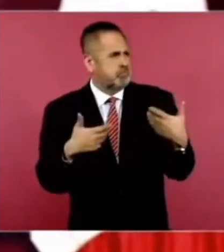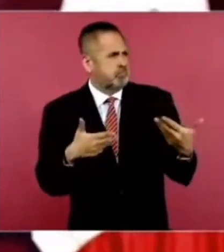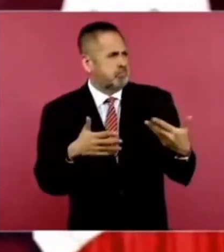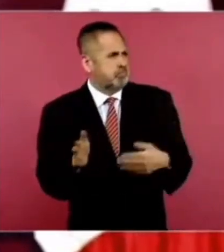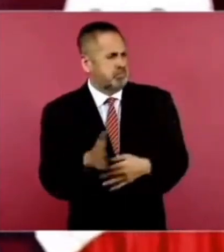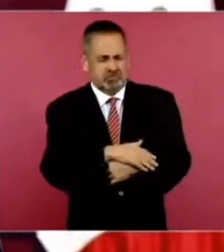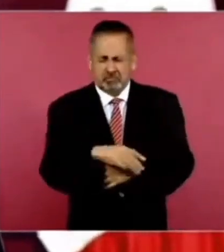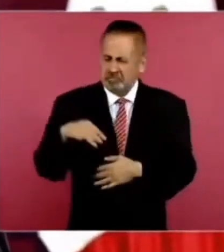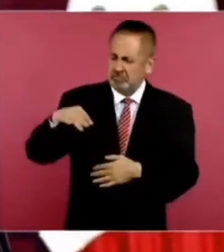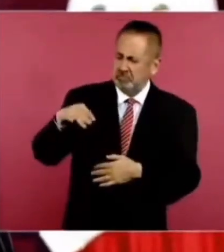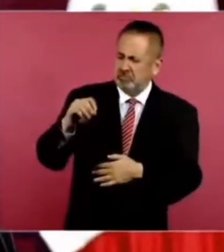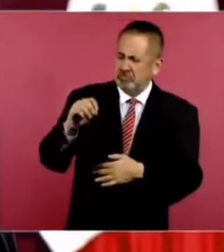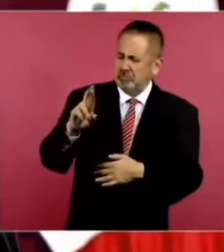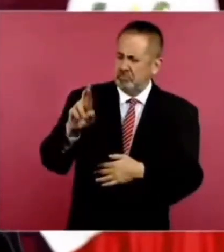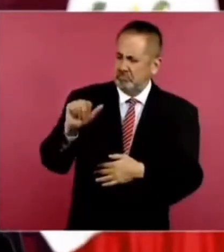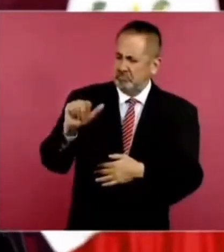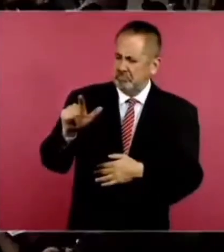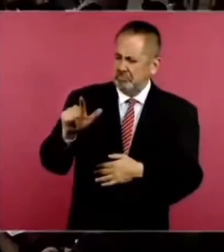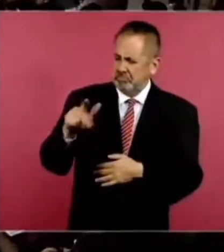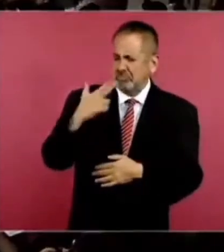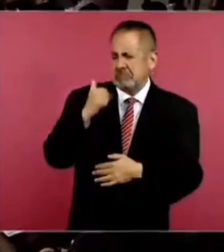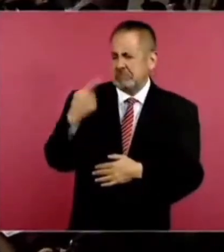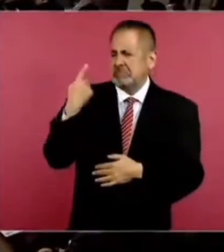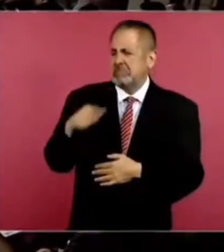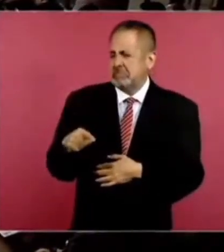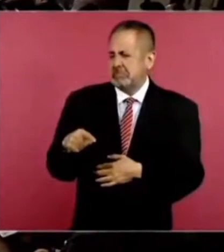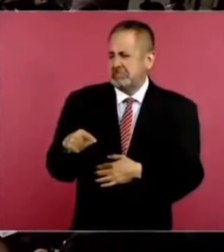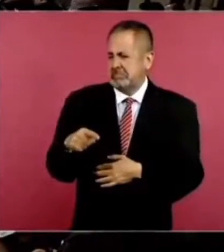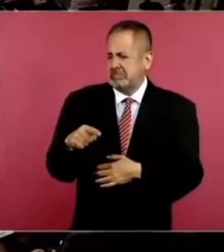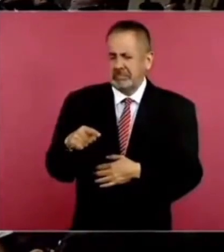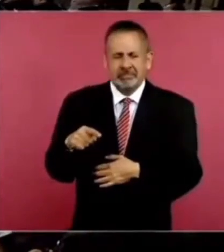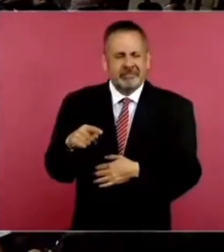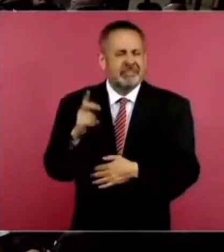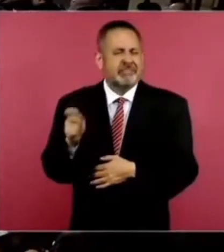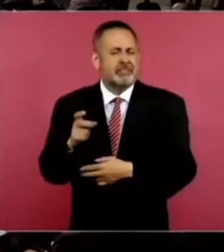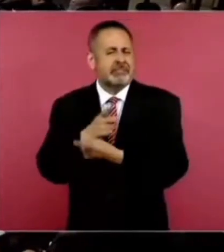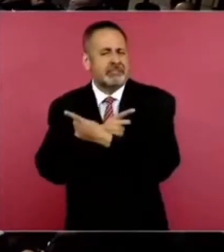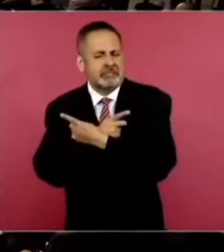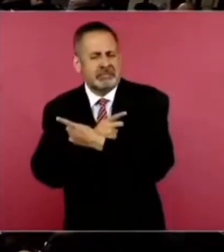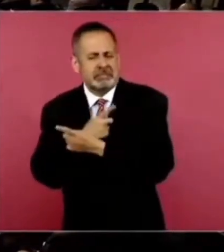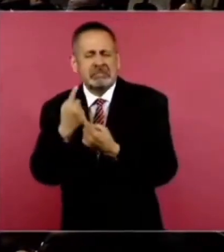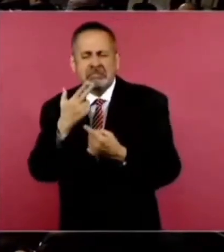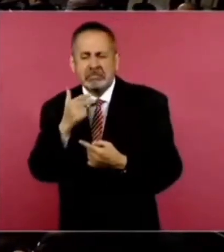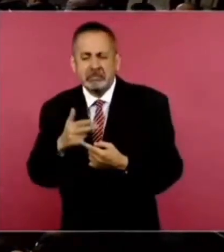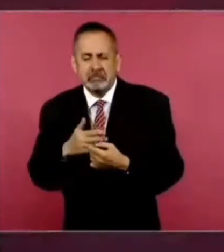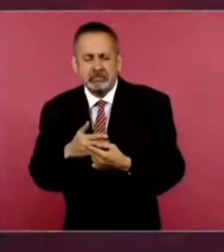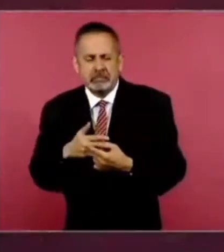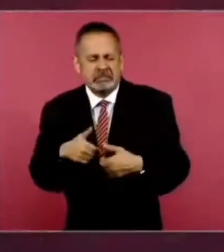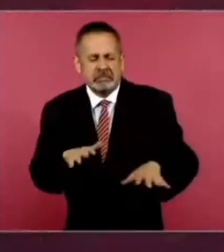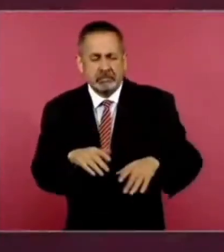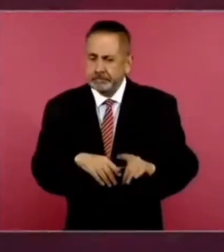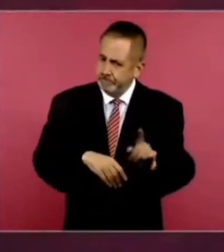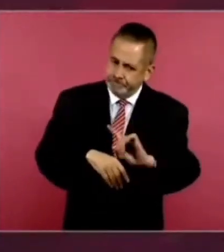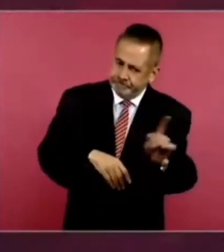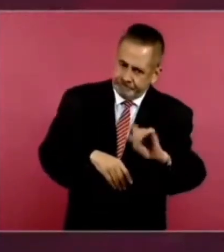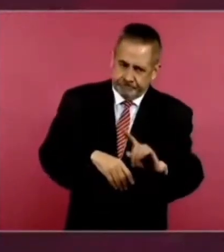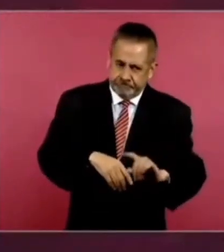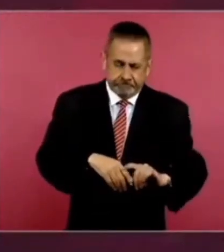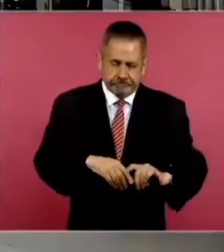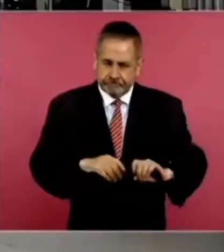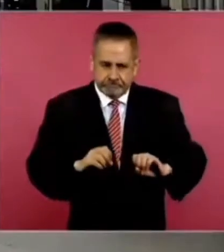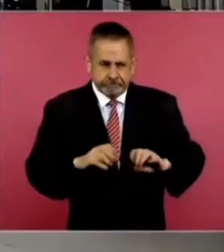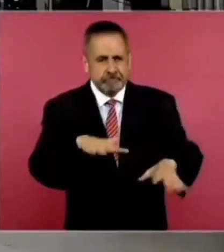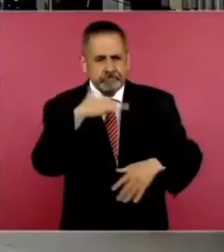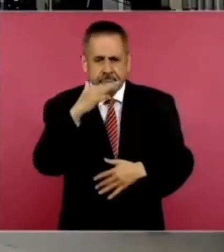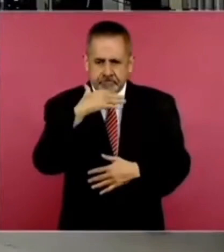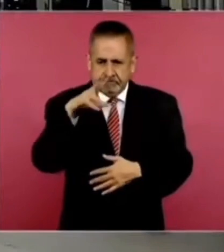nada. Solo precisar, presidente, no hemos Entonces, encontrado. nada de corrupción, cero corrupción. Precisar solo, presidente,